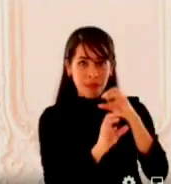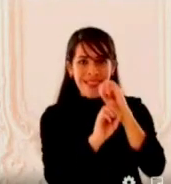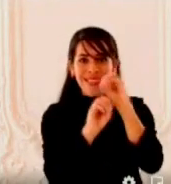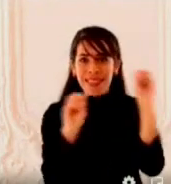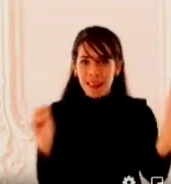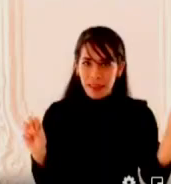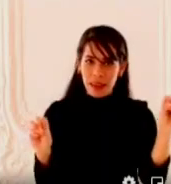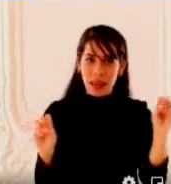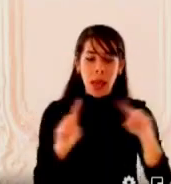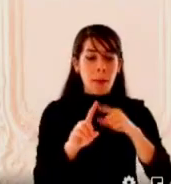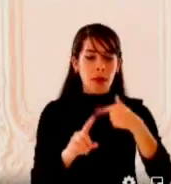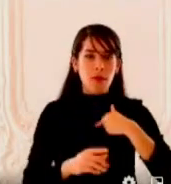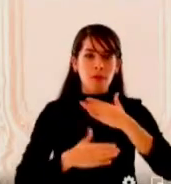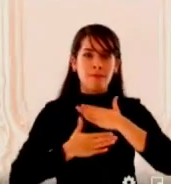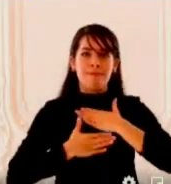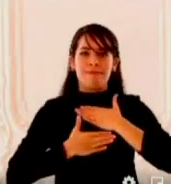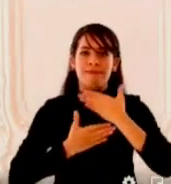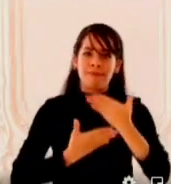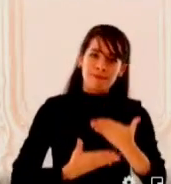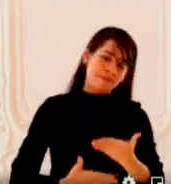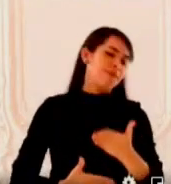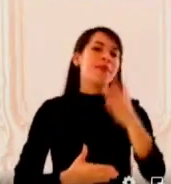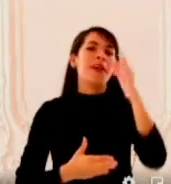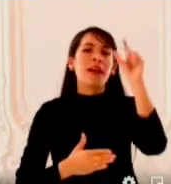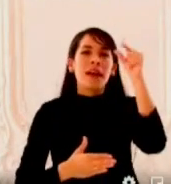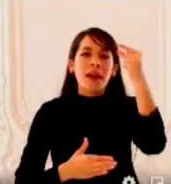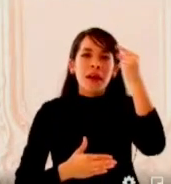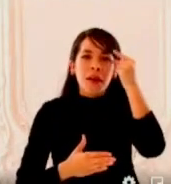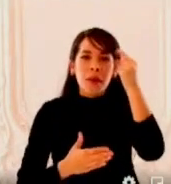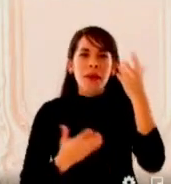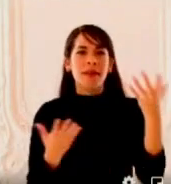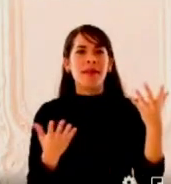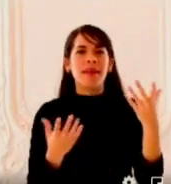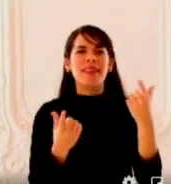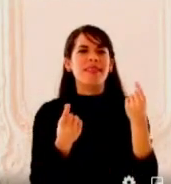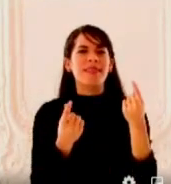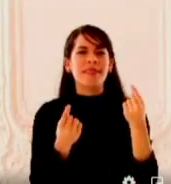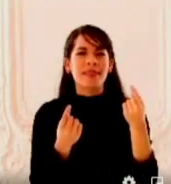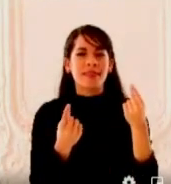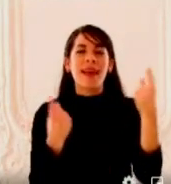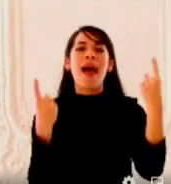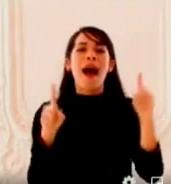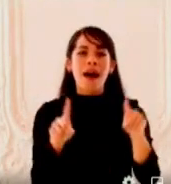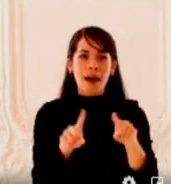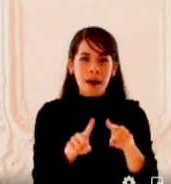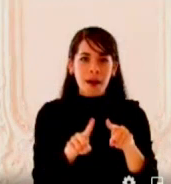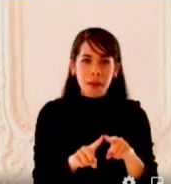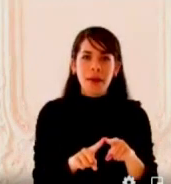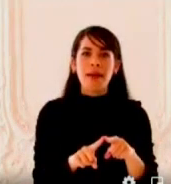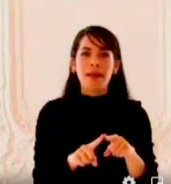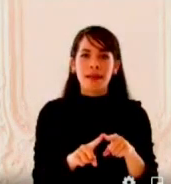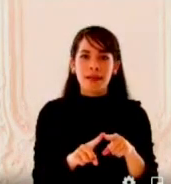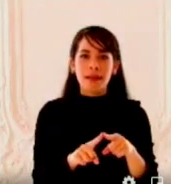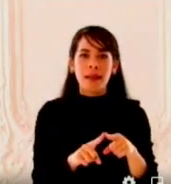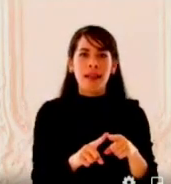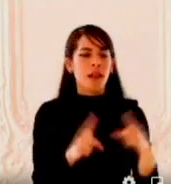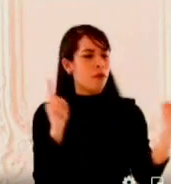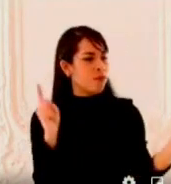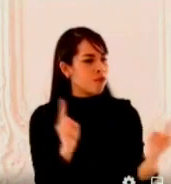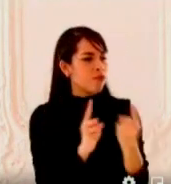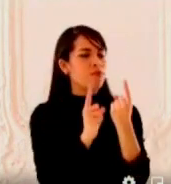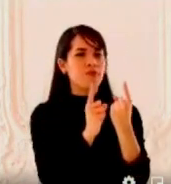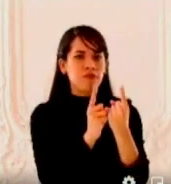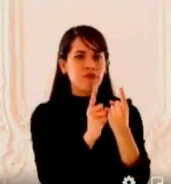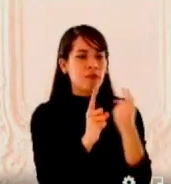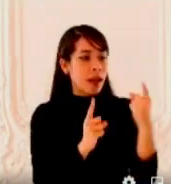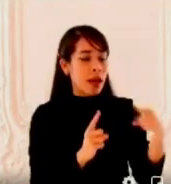disposición de que el gobierno llegue a acuerdos con municipios que tienen la capacidad para llevar a